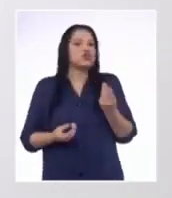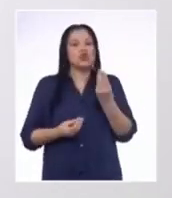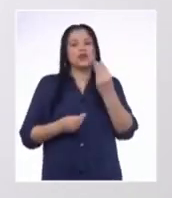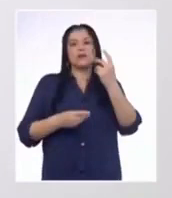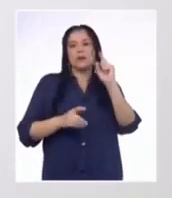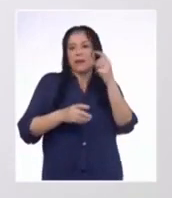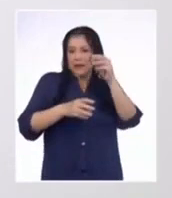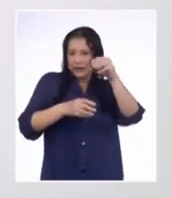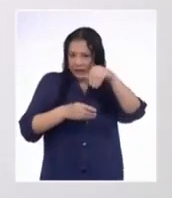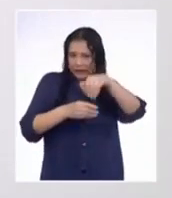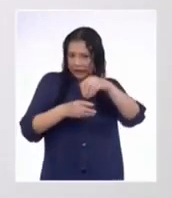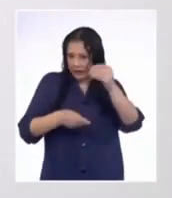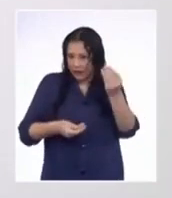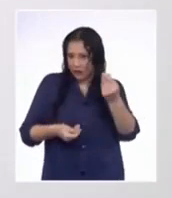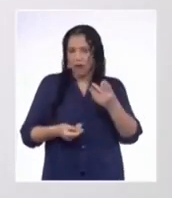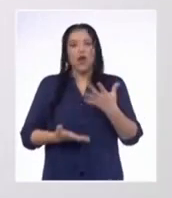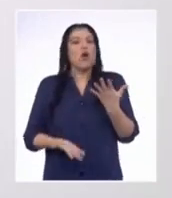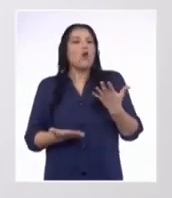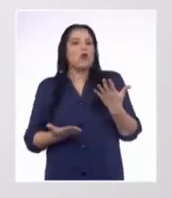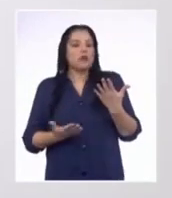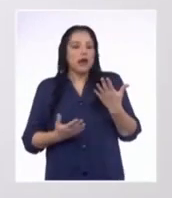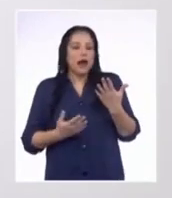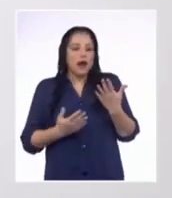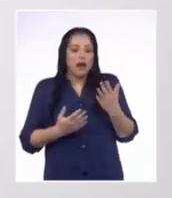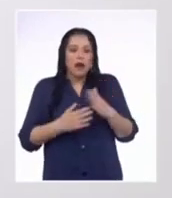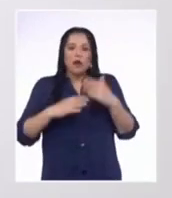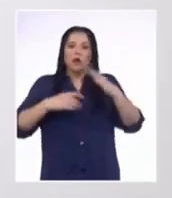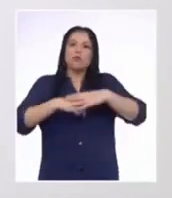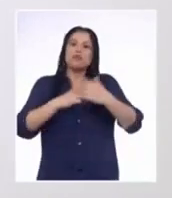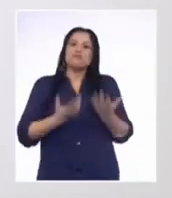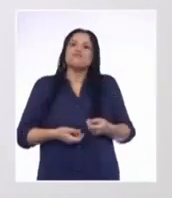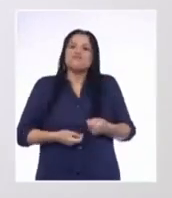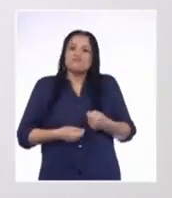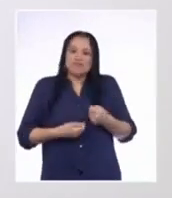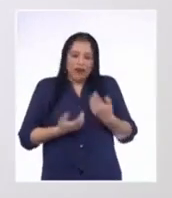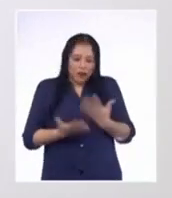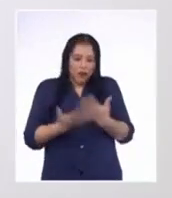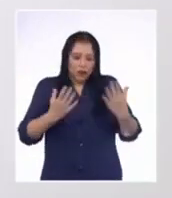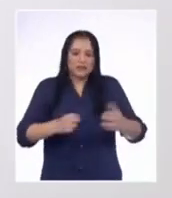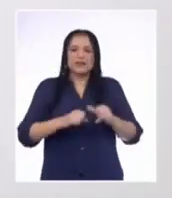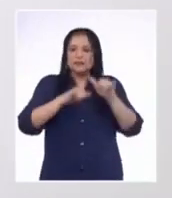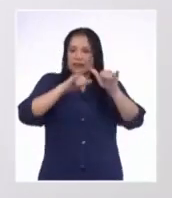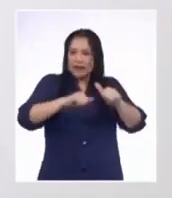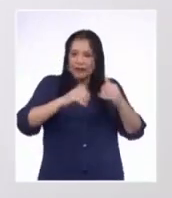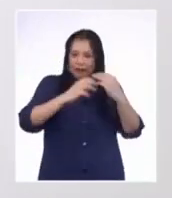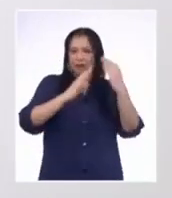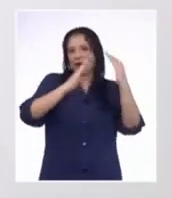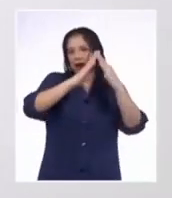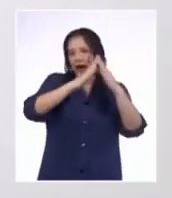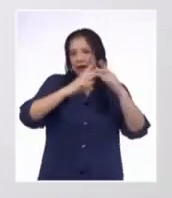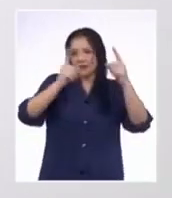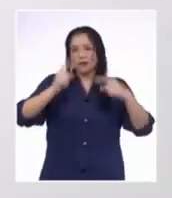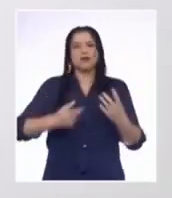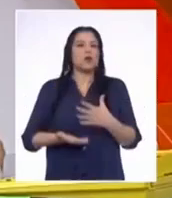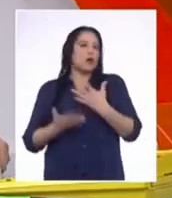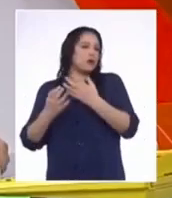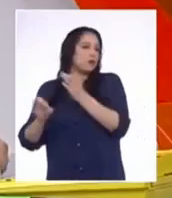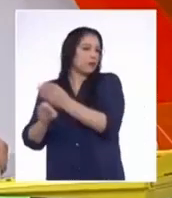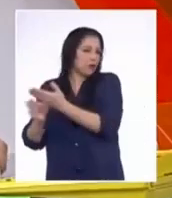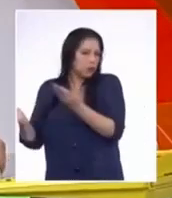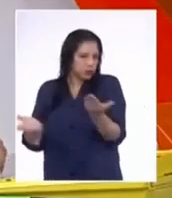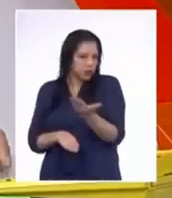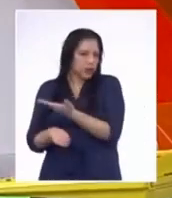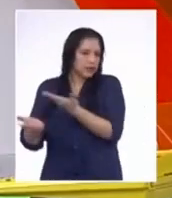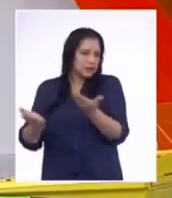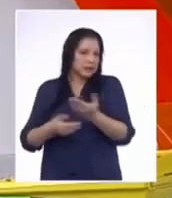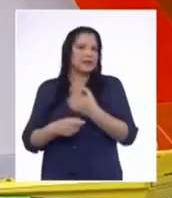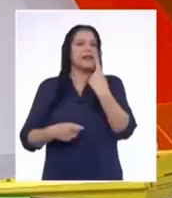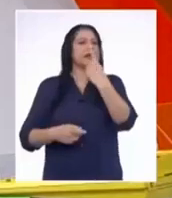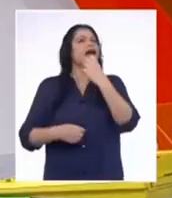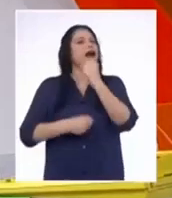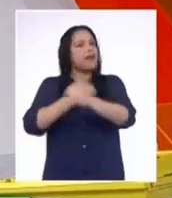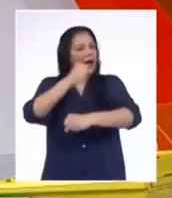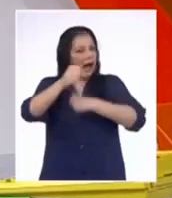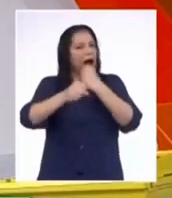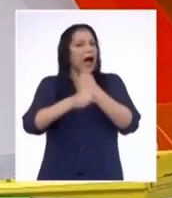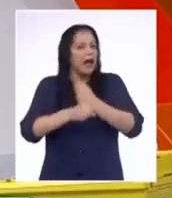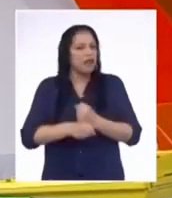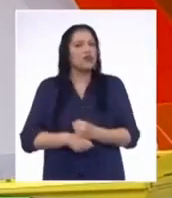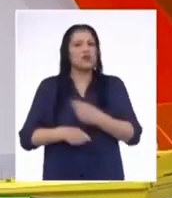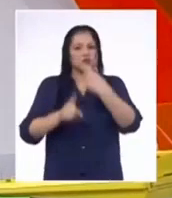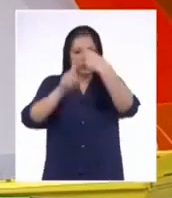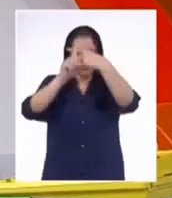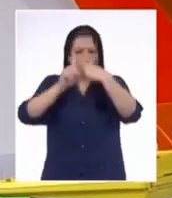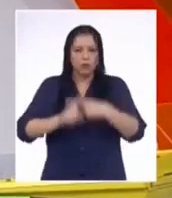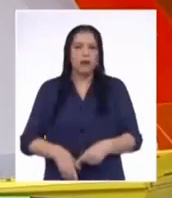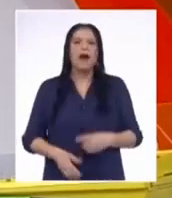capital, ya sea un bien mueble o inmueble, y se determina anualmente. Es importante precisar que